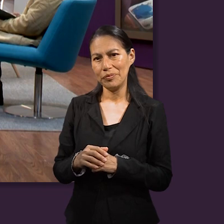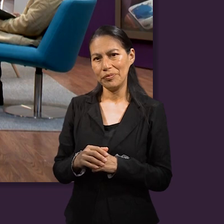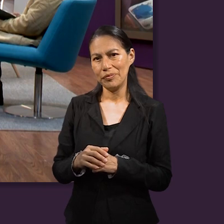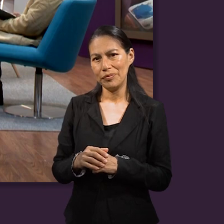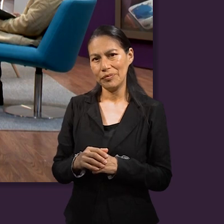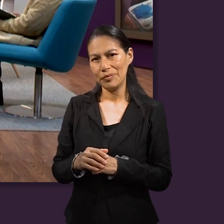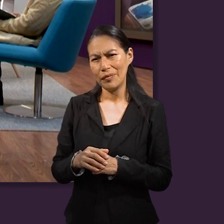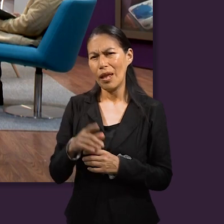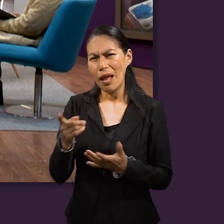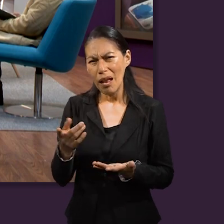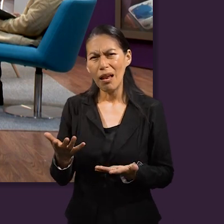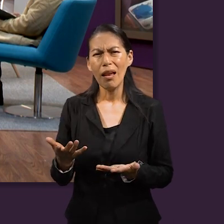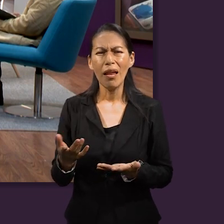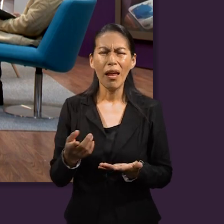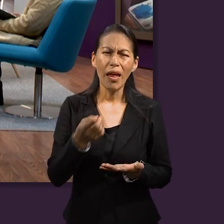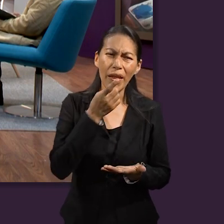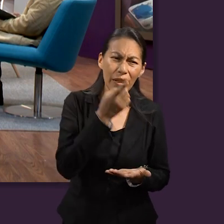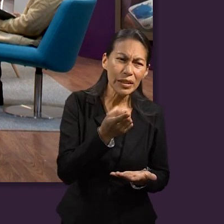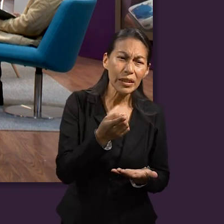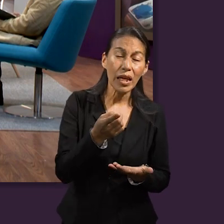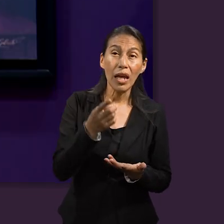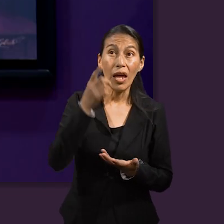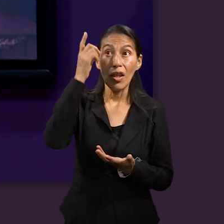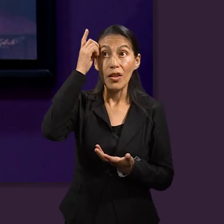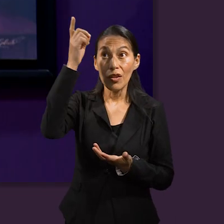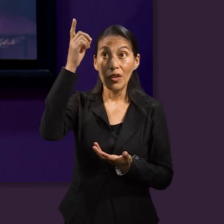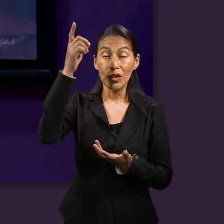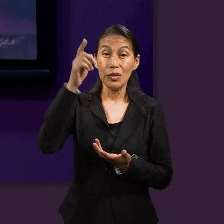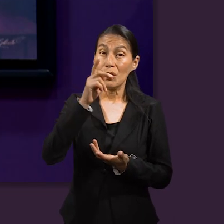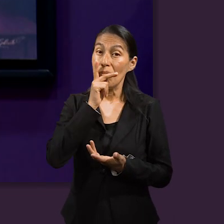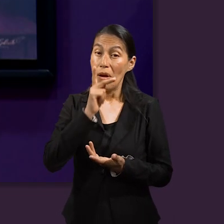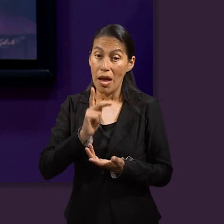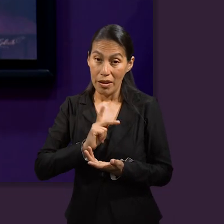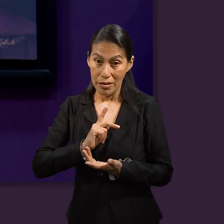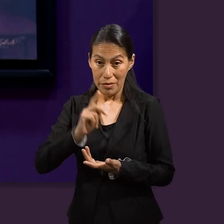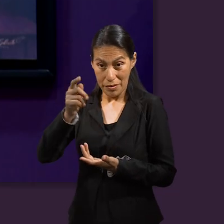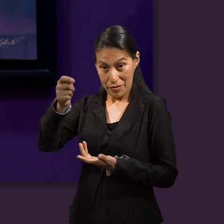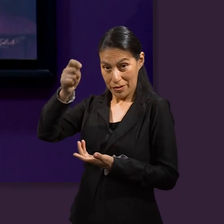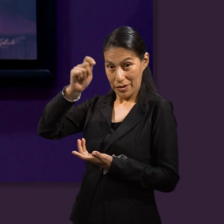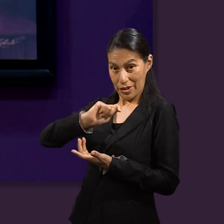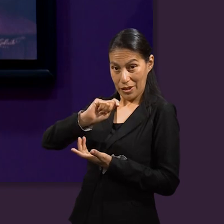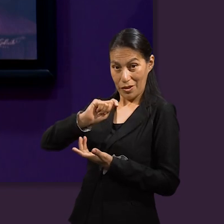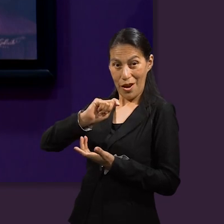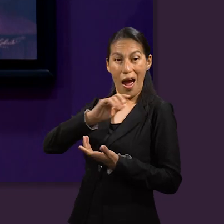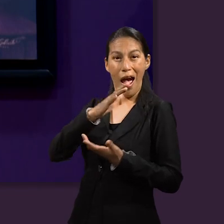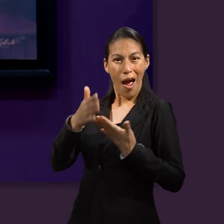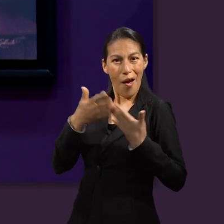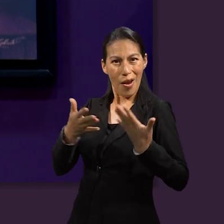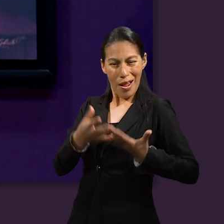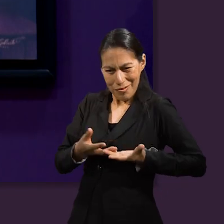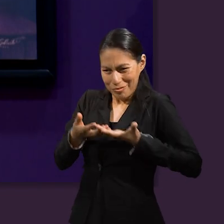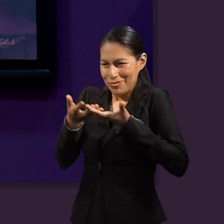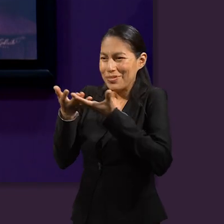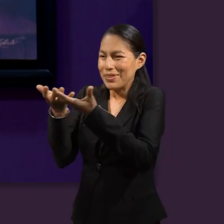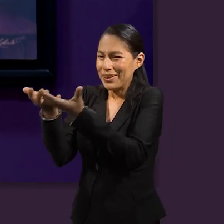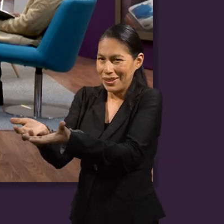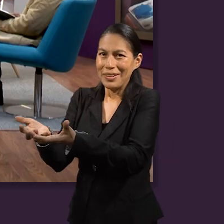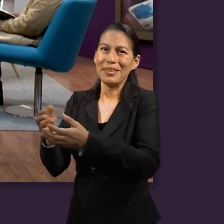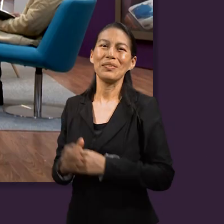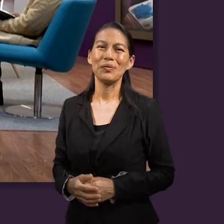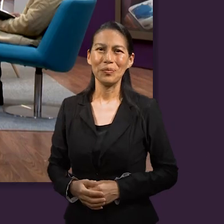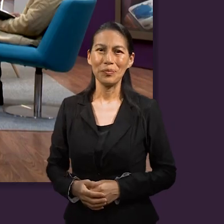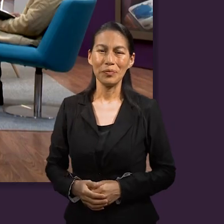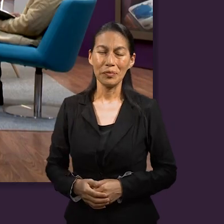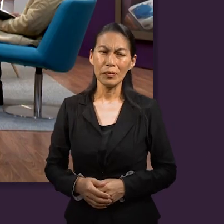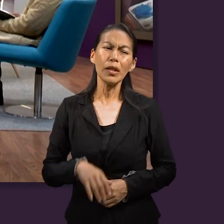esa es esa bendición que yo había recibido de nuestro padre pues es para ti y es tuya en realidad si es